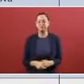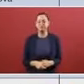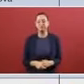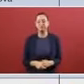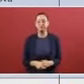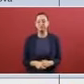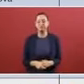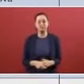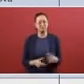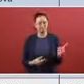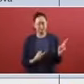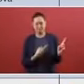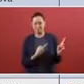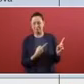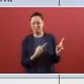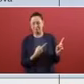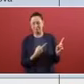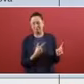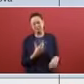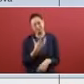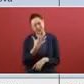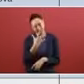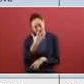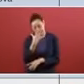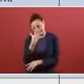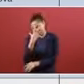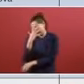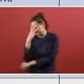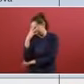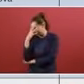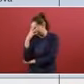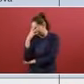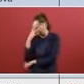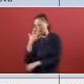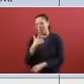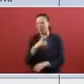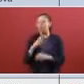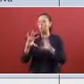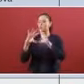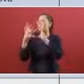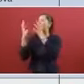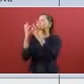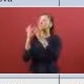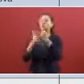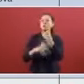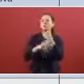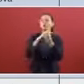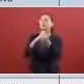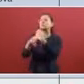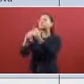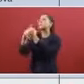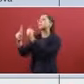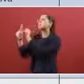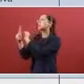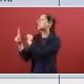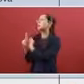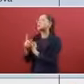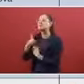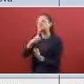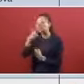¿No es una vergüenza? ¿En qué país del mundo? A ver, los expertos.